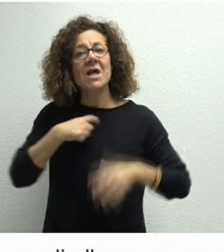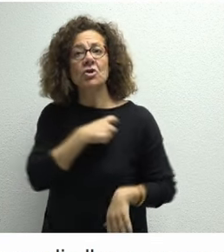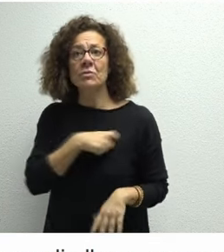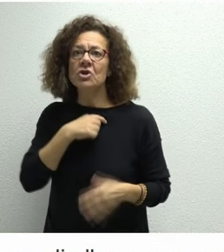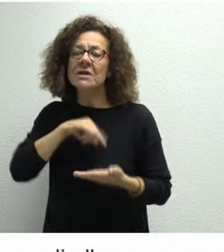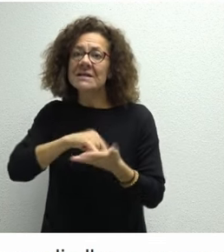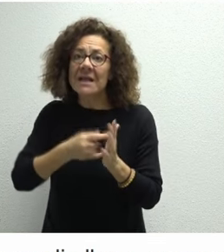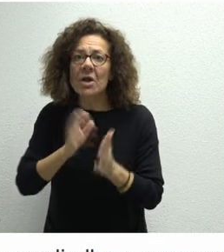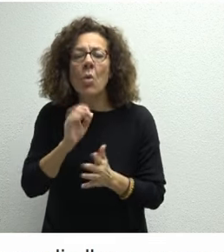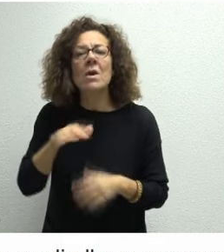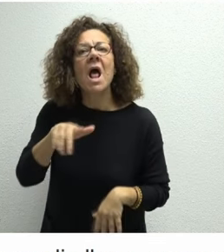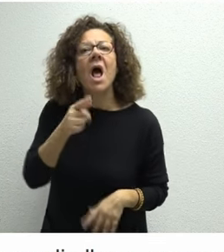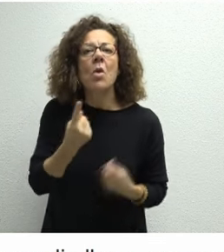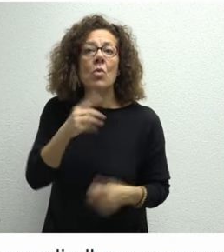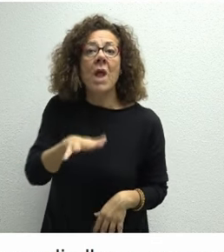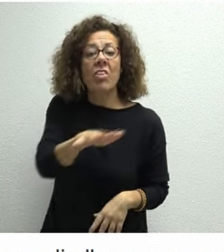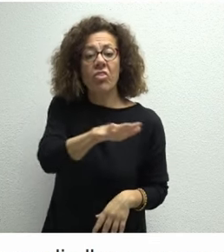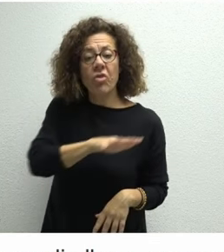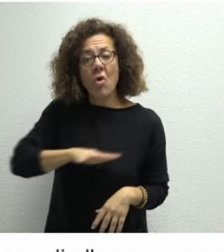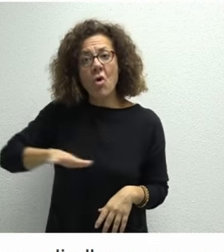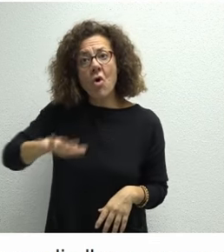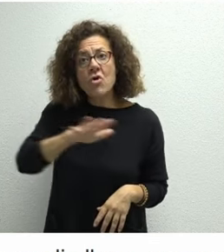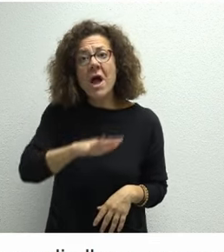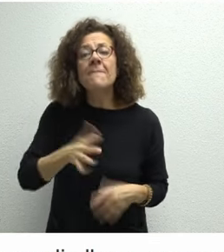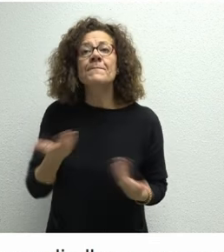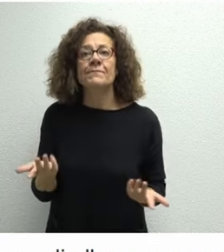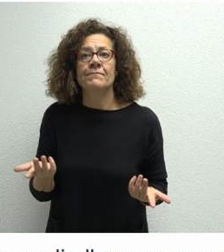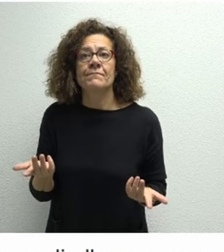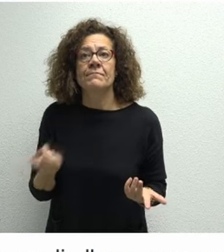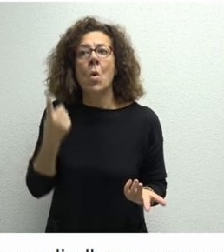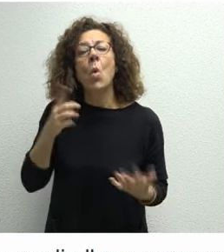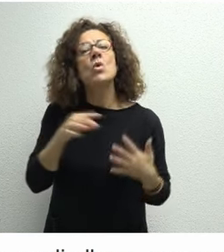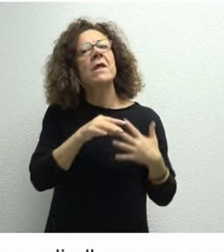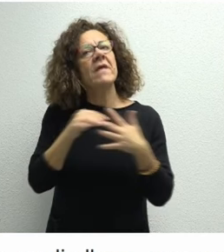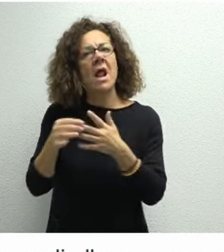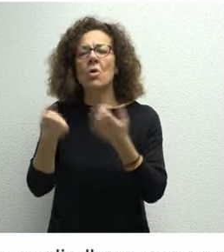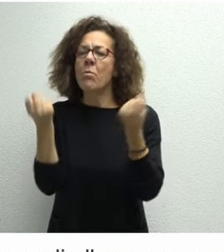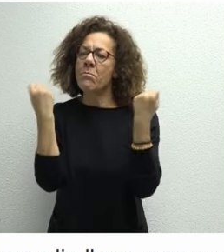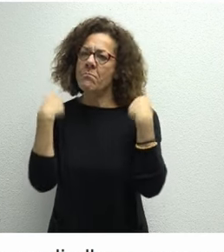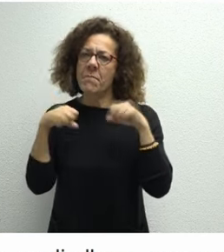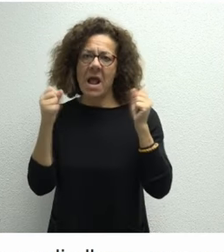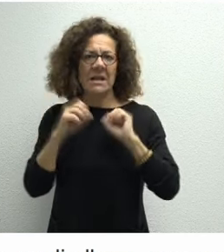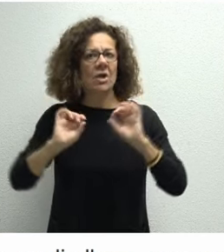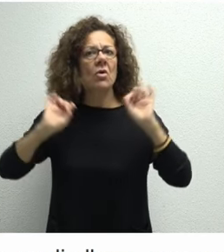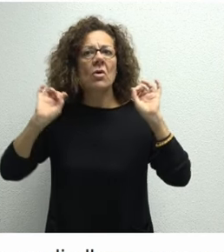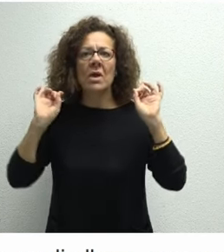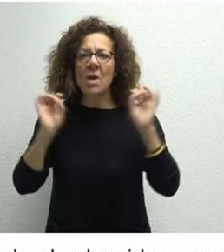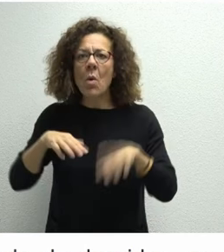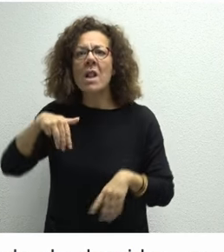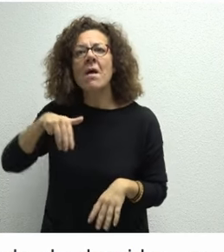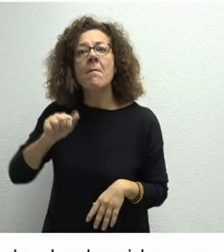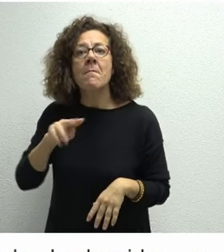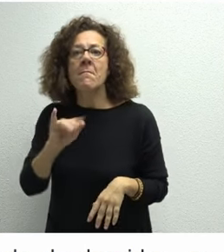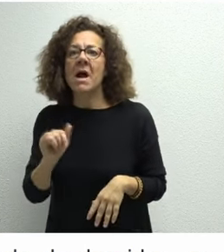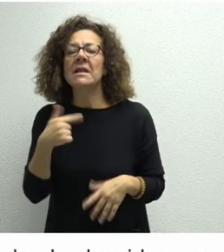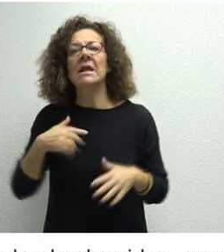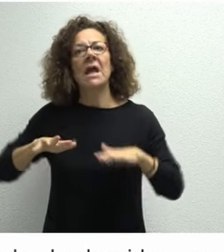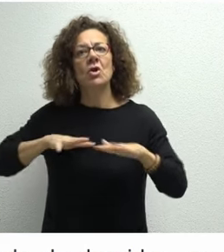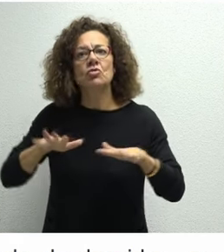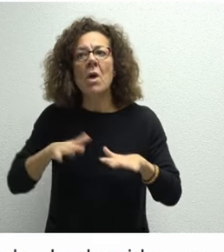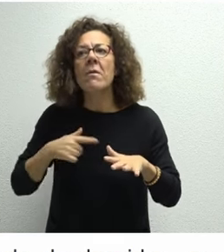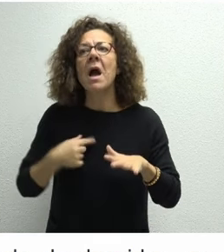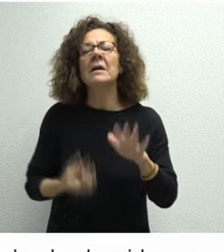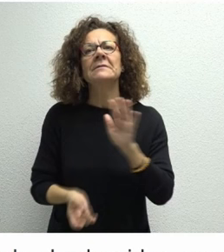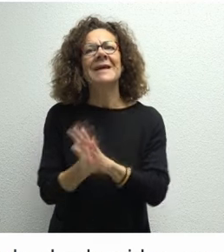técnicas o algunas zona eh y demás es un líderazgo práctico como el de El de Mati no que nos mueva que haga esas